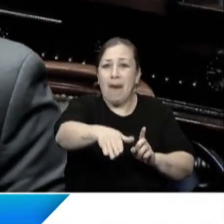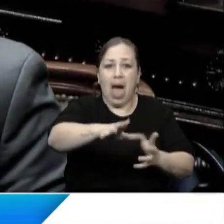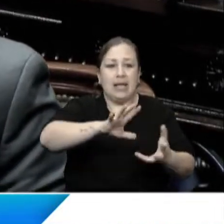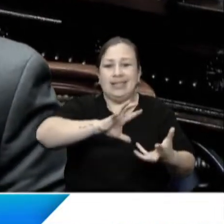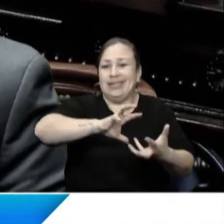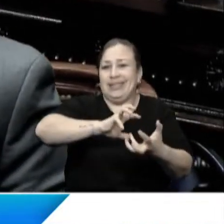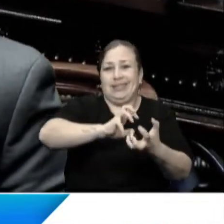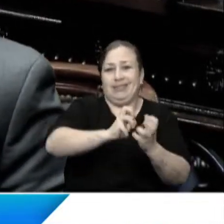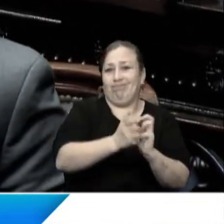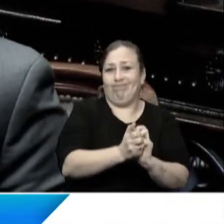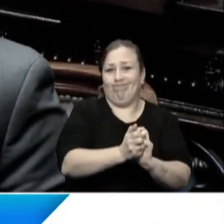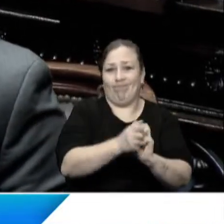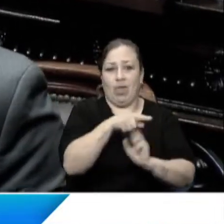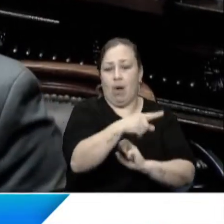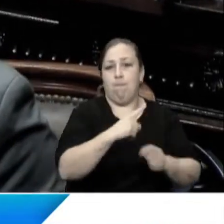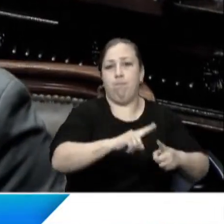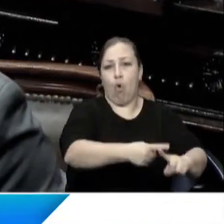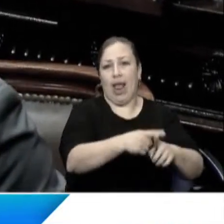representación política,